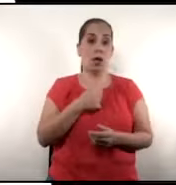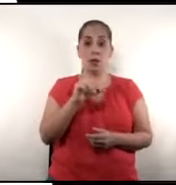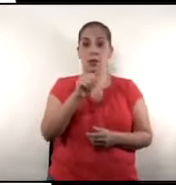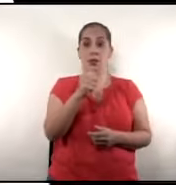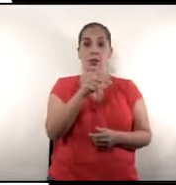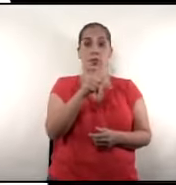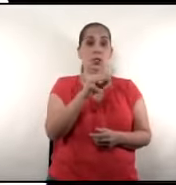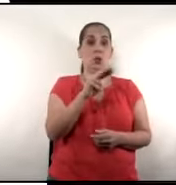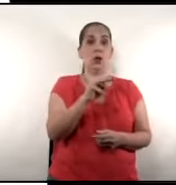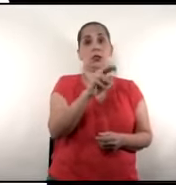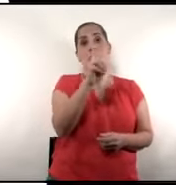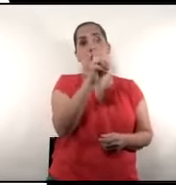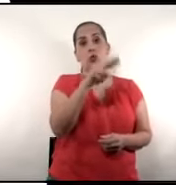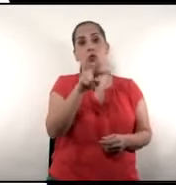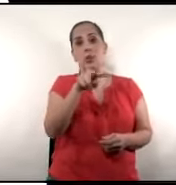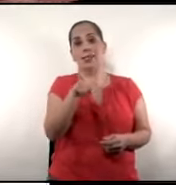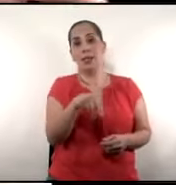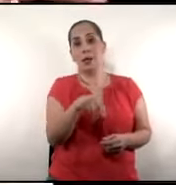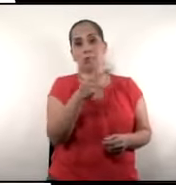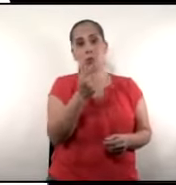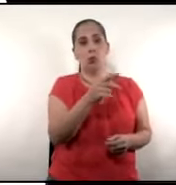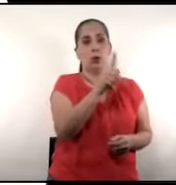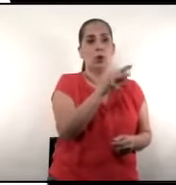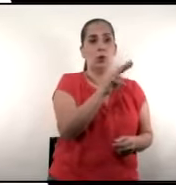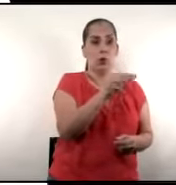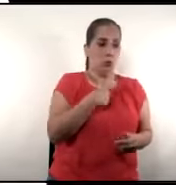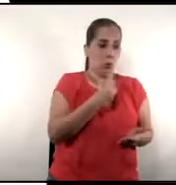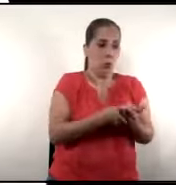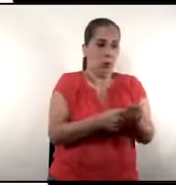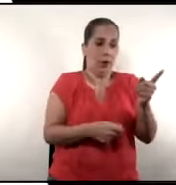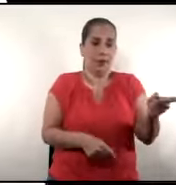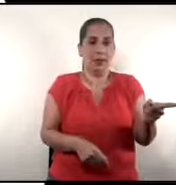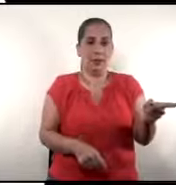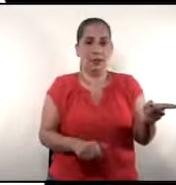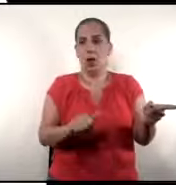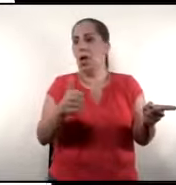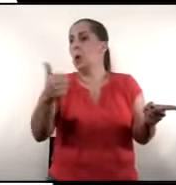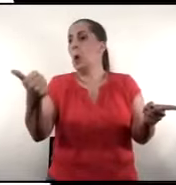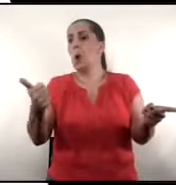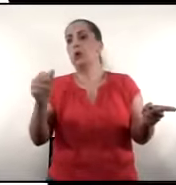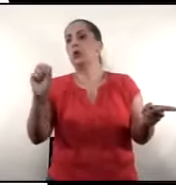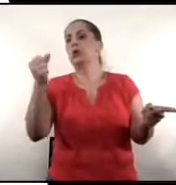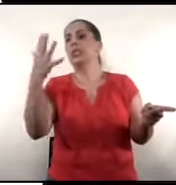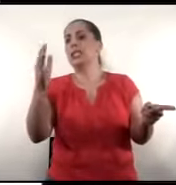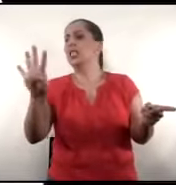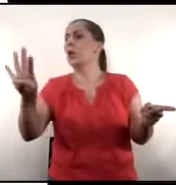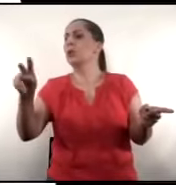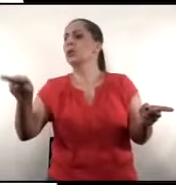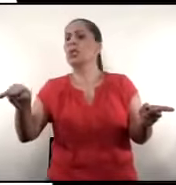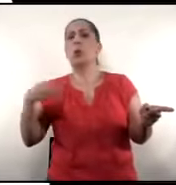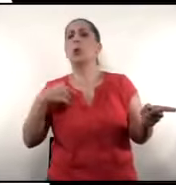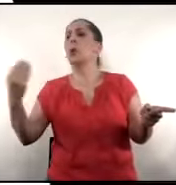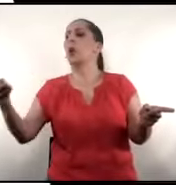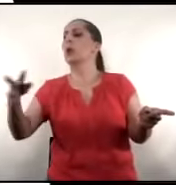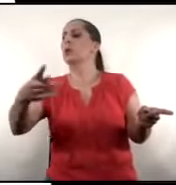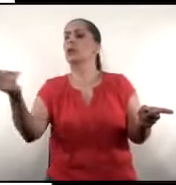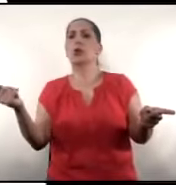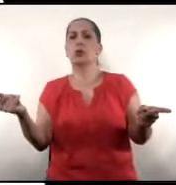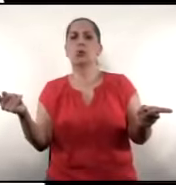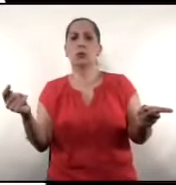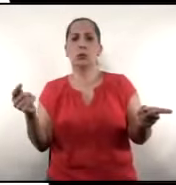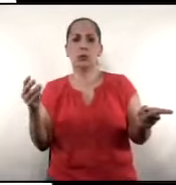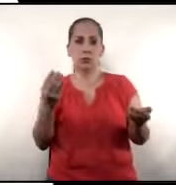ofertados a 2 centavos por kilowatt, voy a comprar esos 10. Después hay otros 15 ofertados a 4 centavos, voy a comprar esos 4.